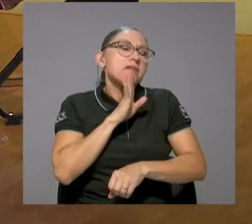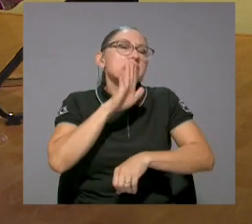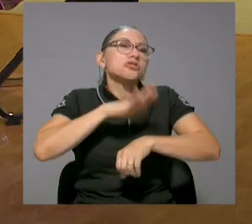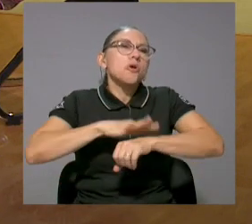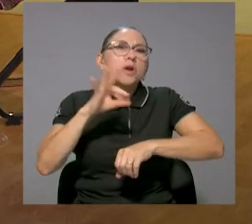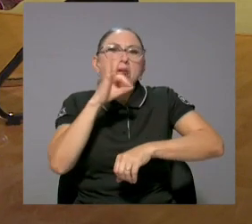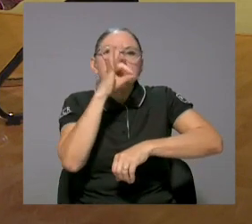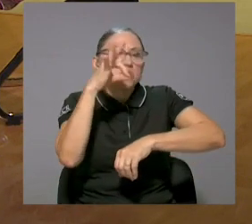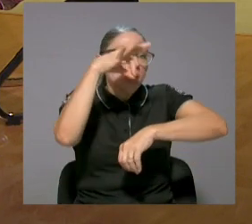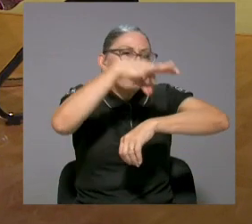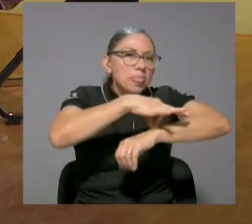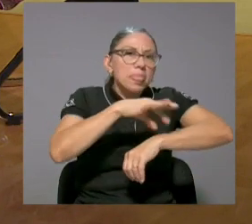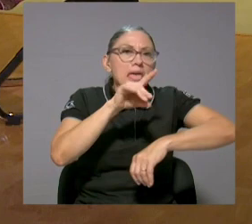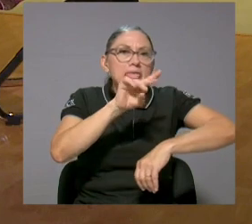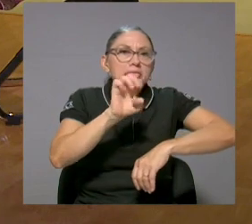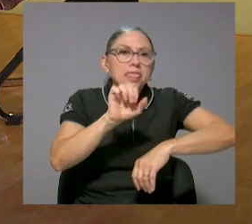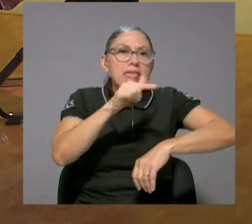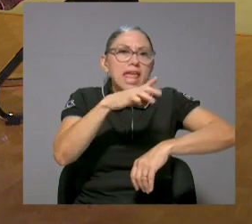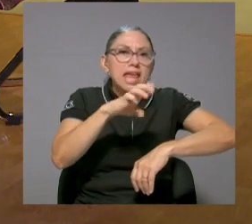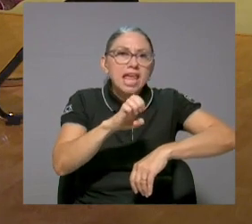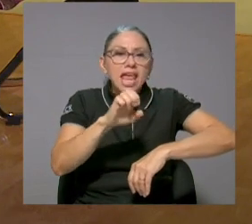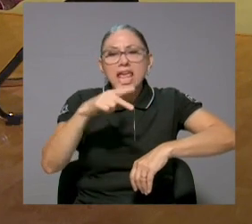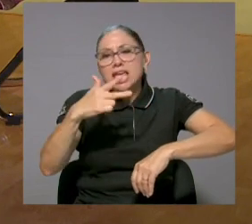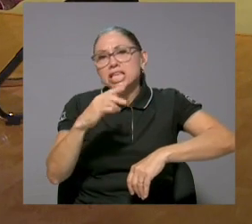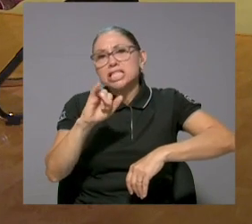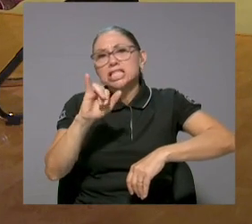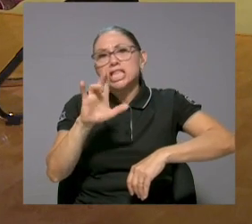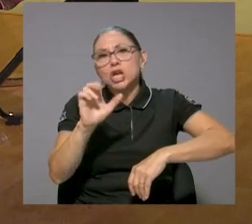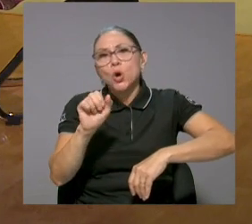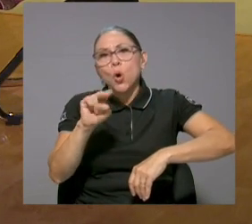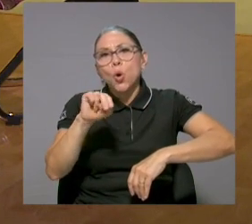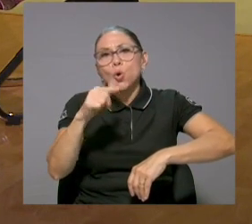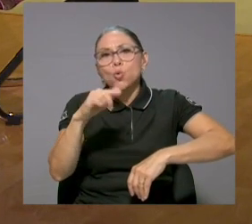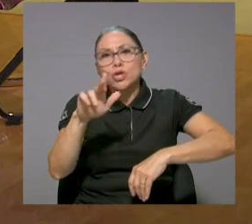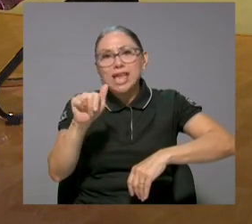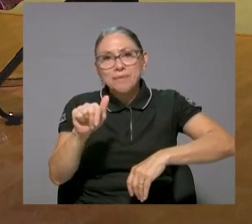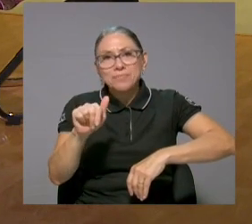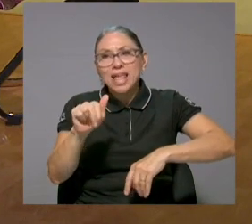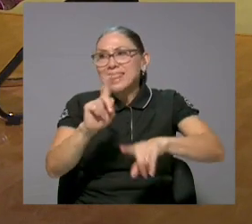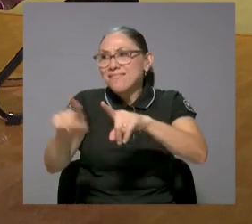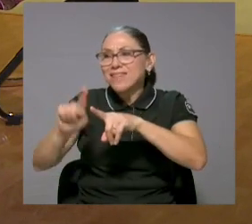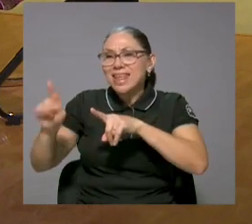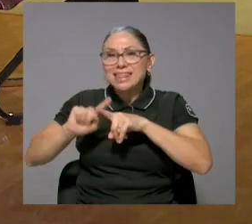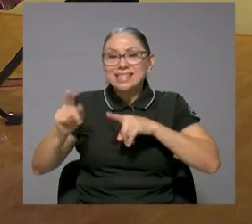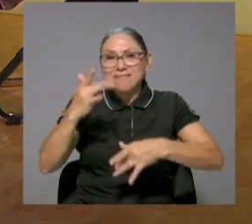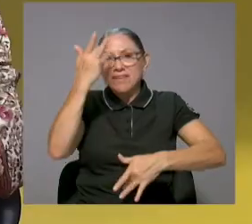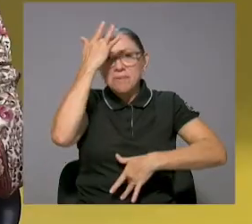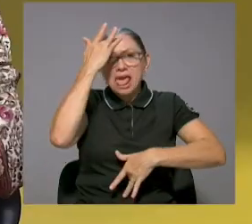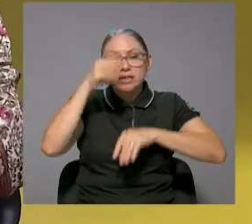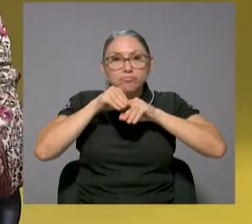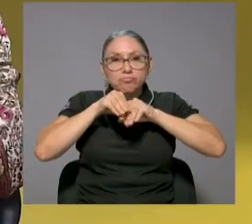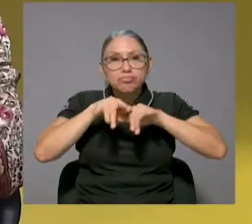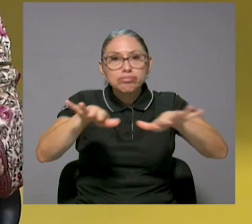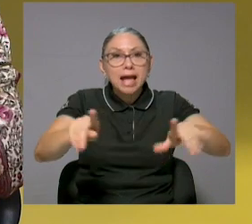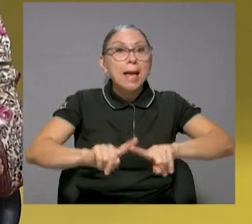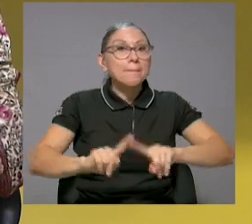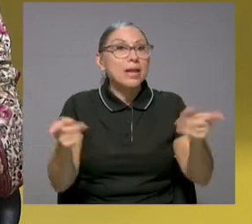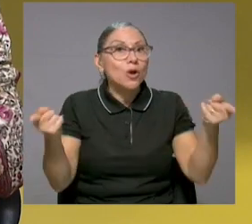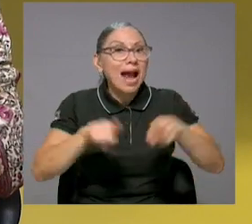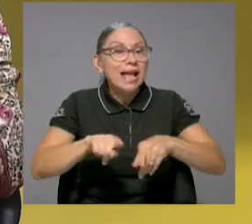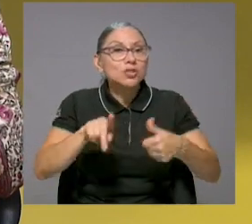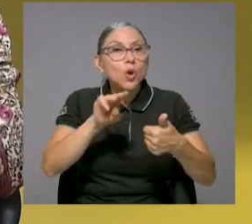chikungunya, hablar de algunas otras enfermedades que se presentan brotes, pero en el caso de la malaria y la hepatitis